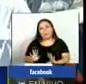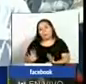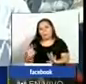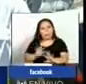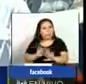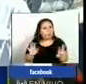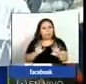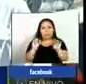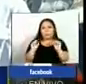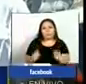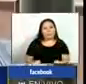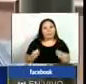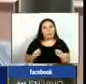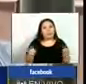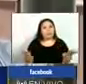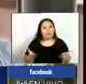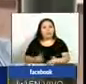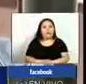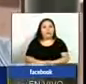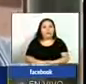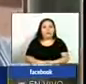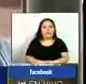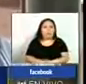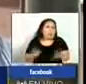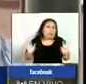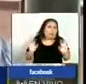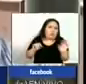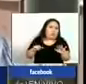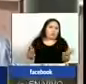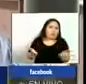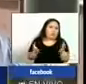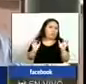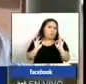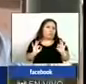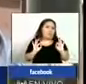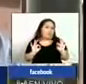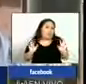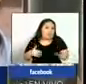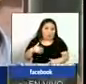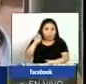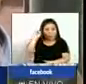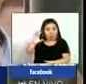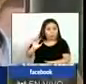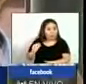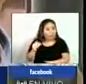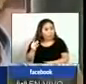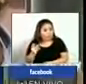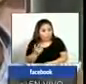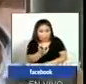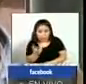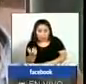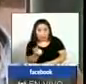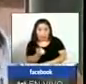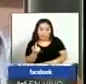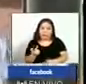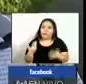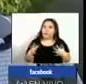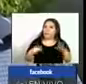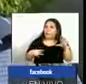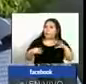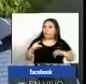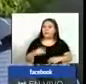pues eso no se podrá realizar pues sí que no se haga mejor porque como le digo si entre más hay más enfermos hay